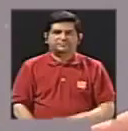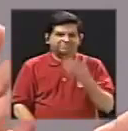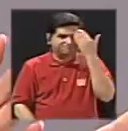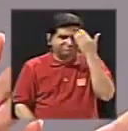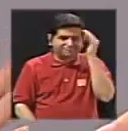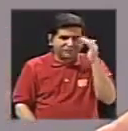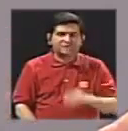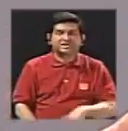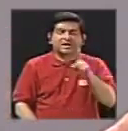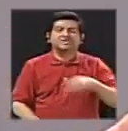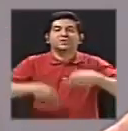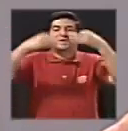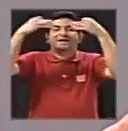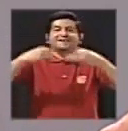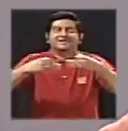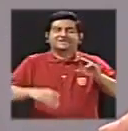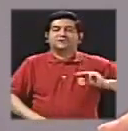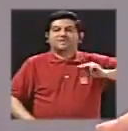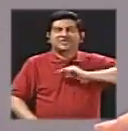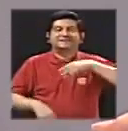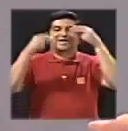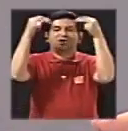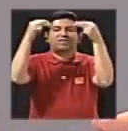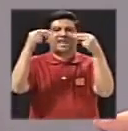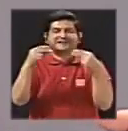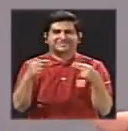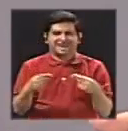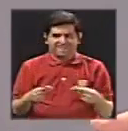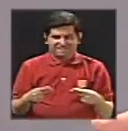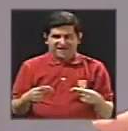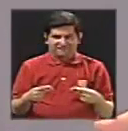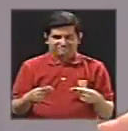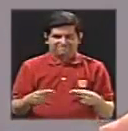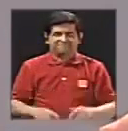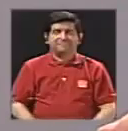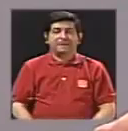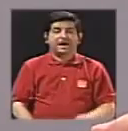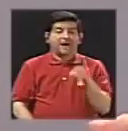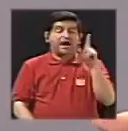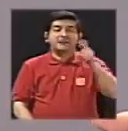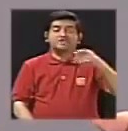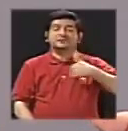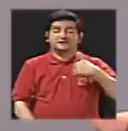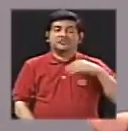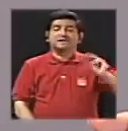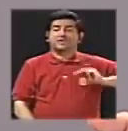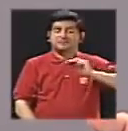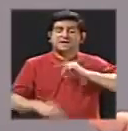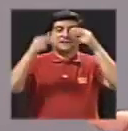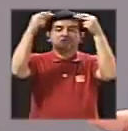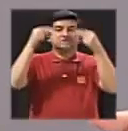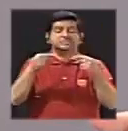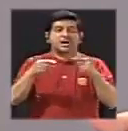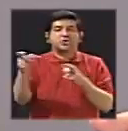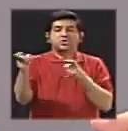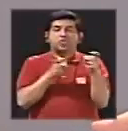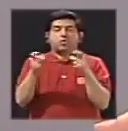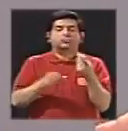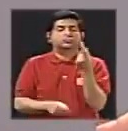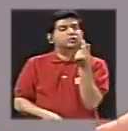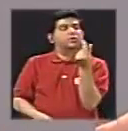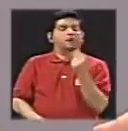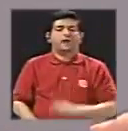una directriz de Hacienda. Es decir, Hacienda tiene la urgente necesidad de controlar los